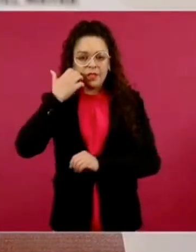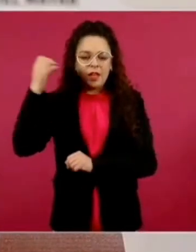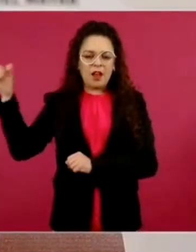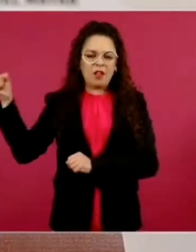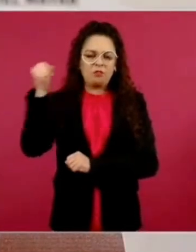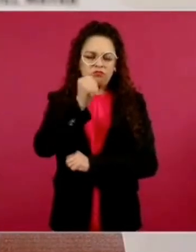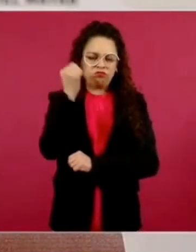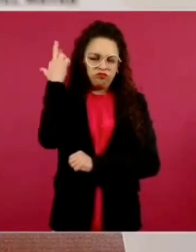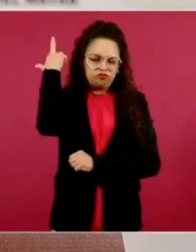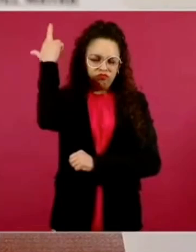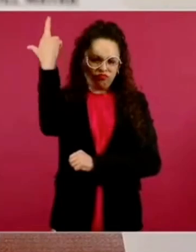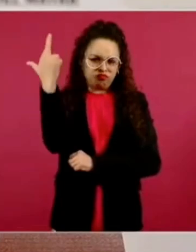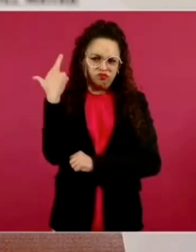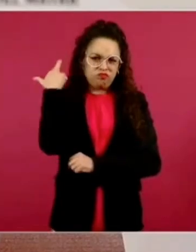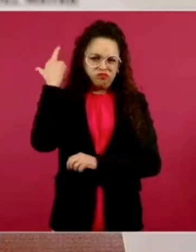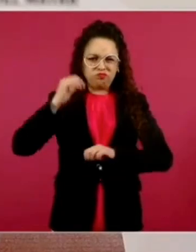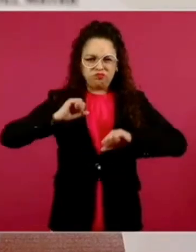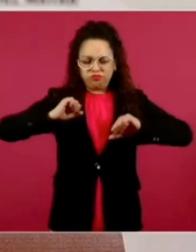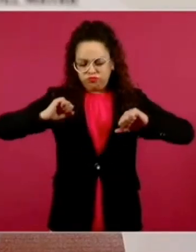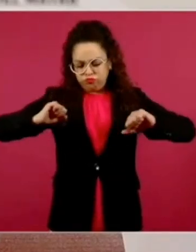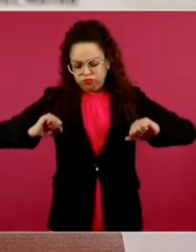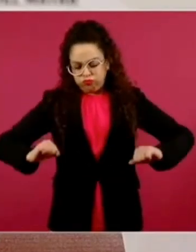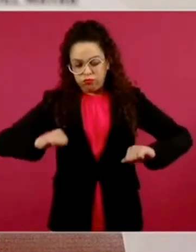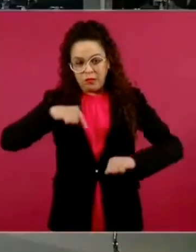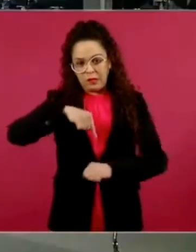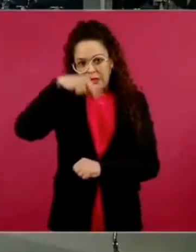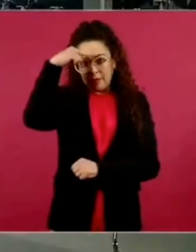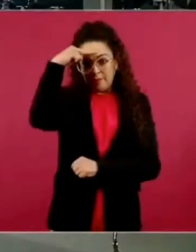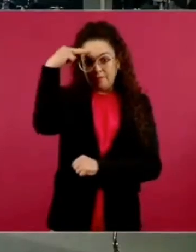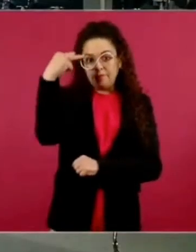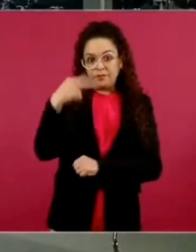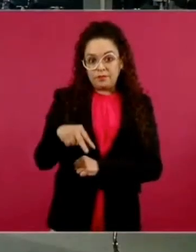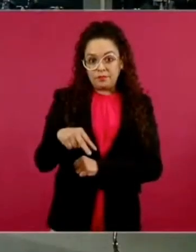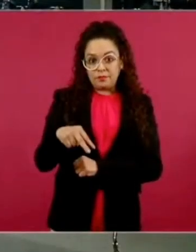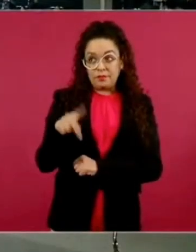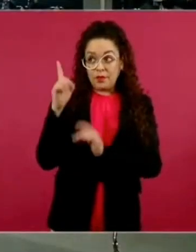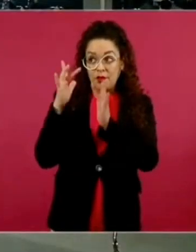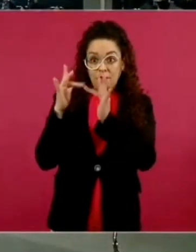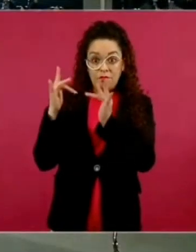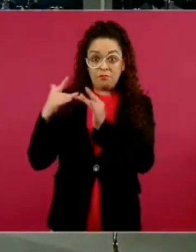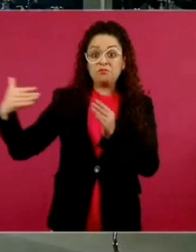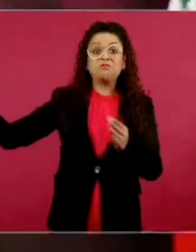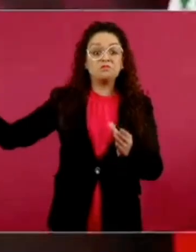espuria en nuestro país? Nos invadieron los franceses,